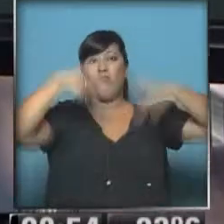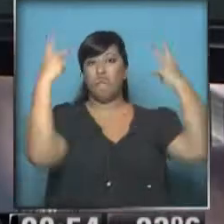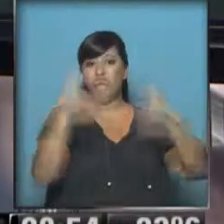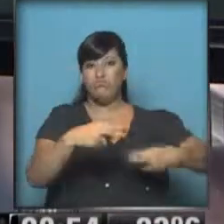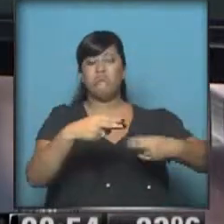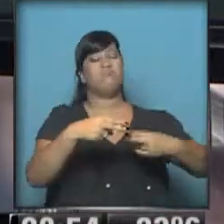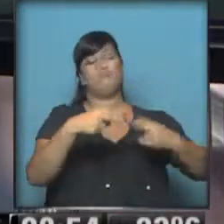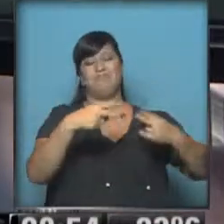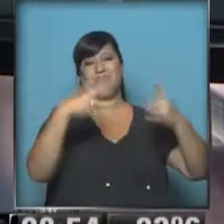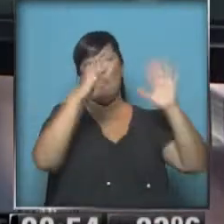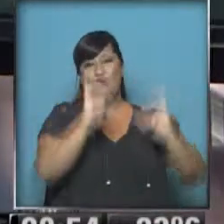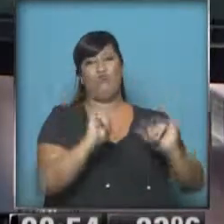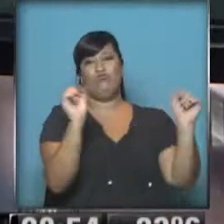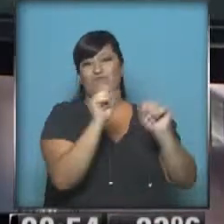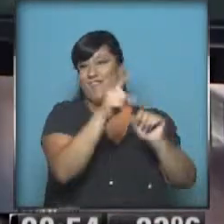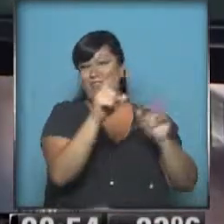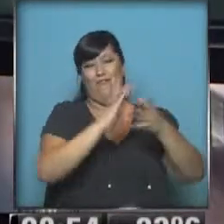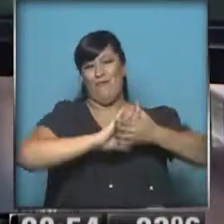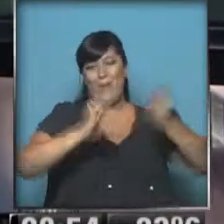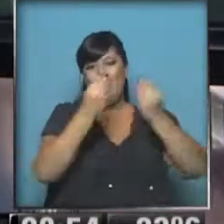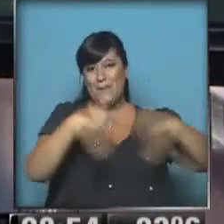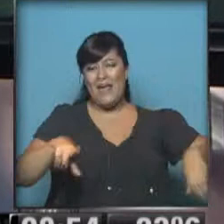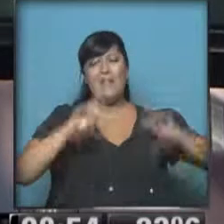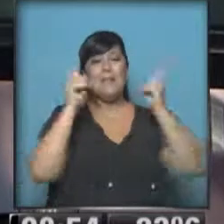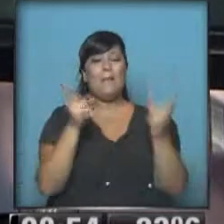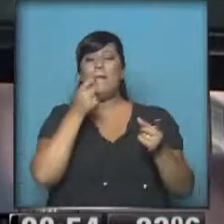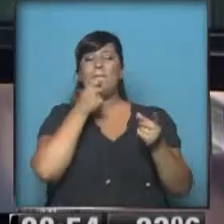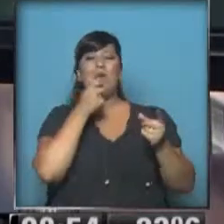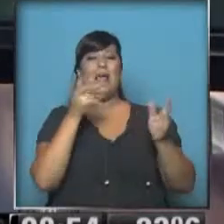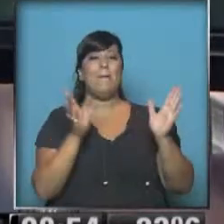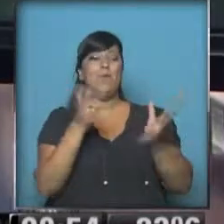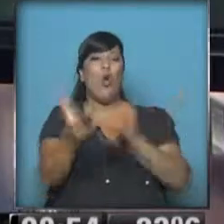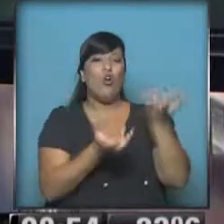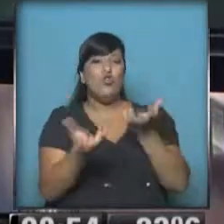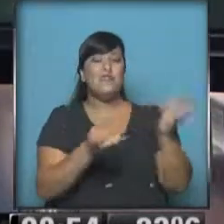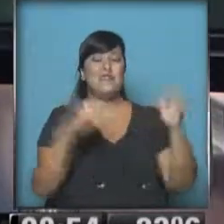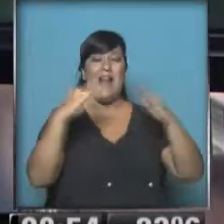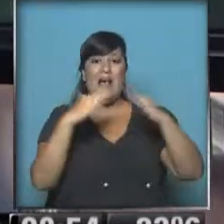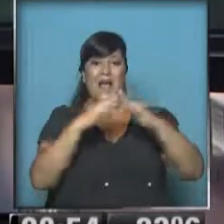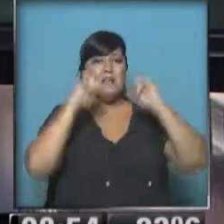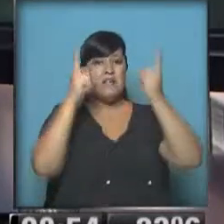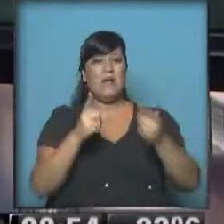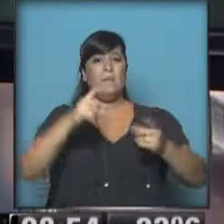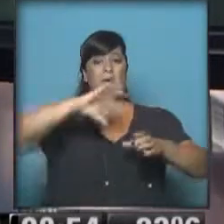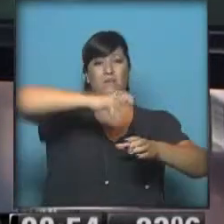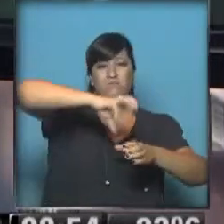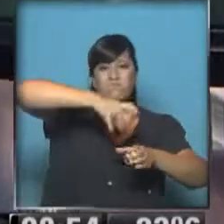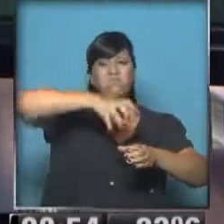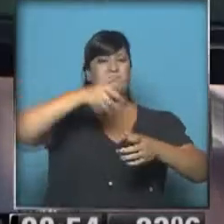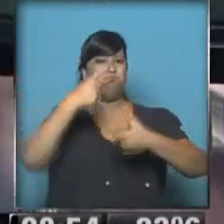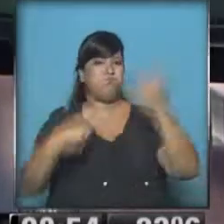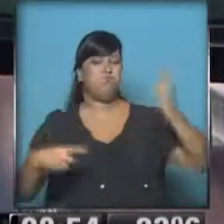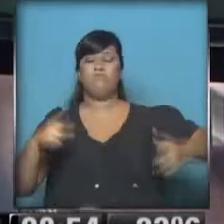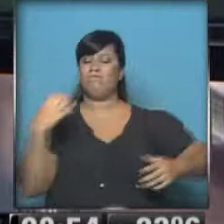mantuvieron la cadena de frío las conservas hechas en casa también la vamos a tirar inclusive las que tienen tapa rosca media rosca tapa